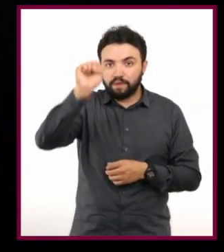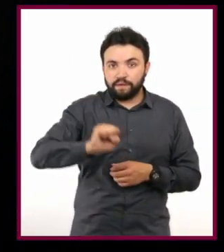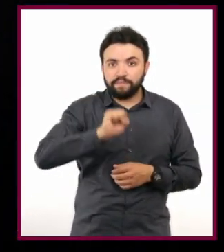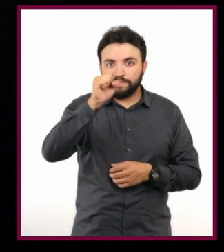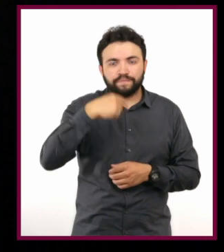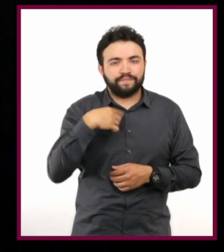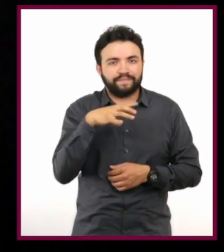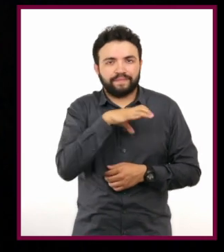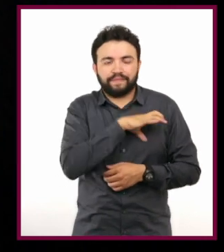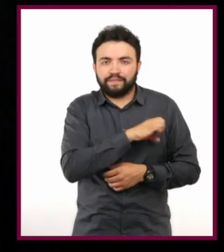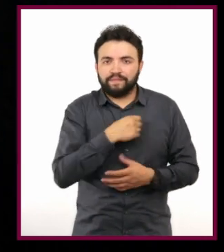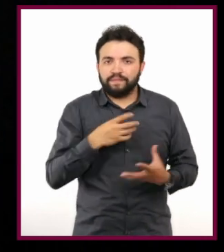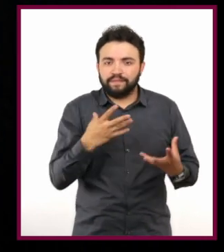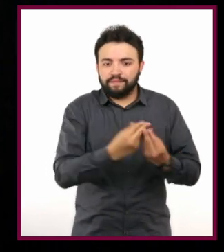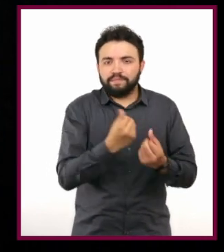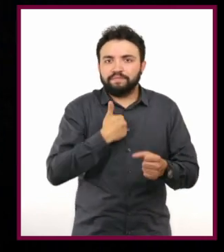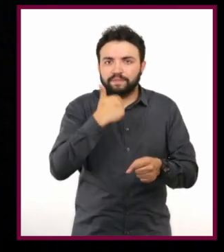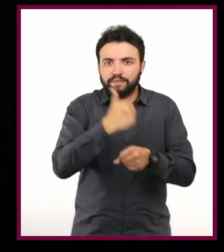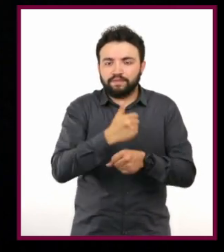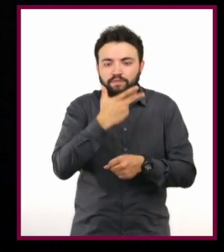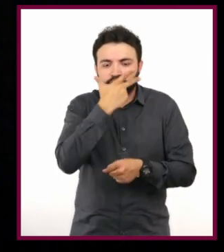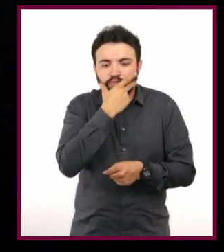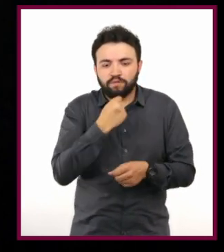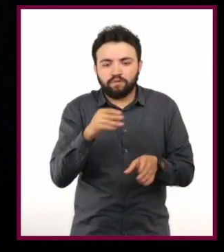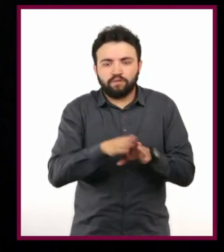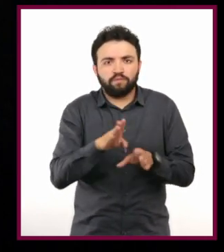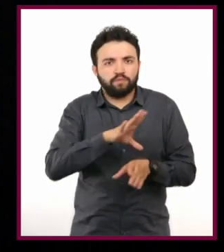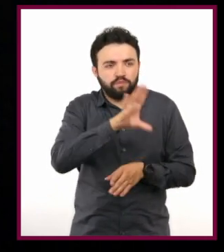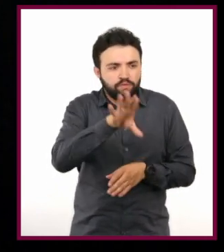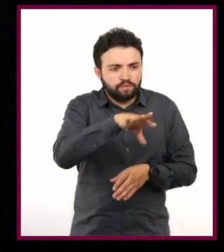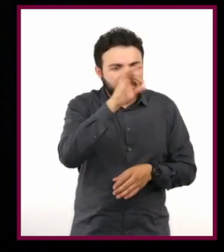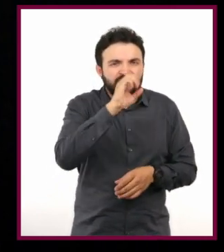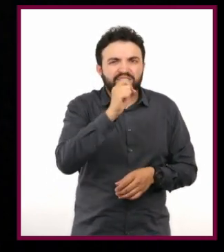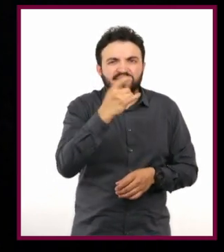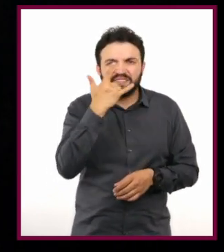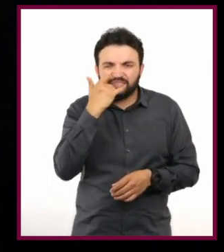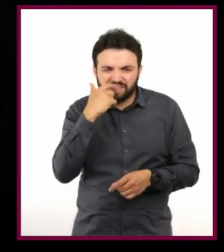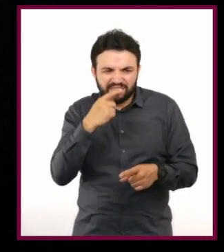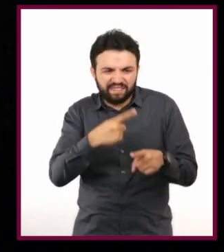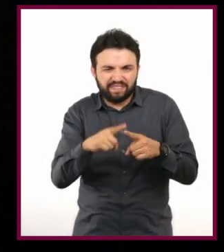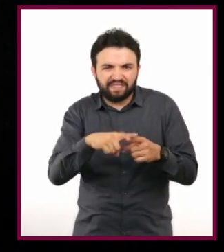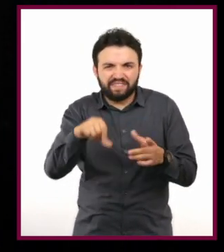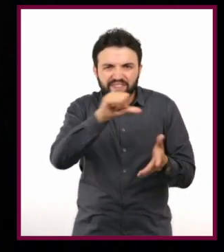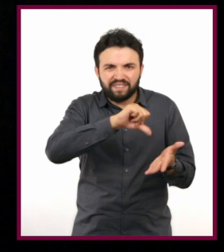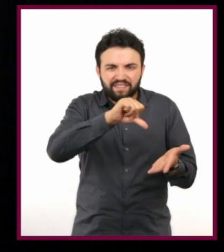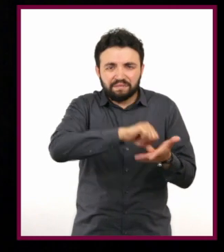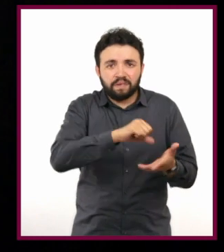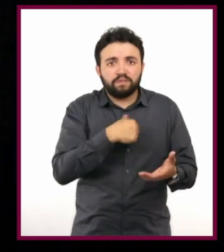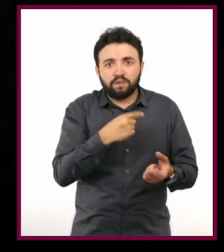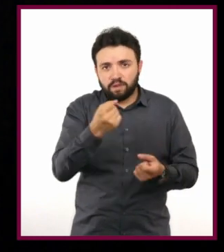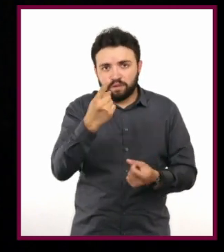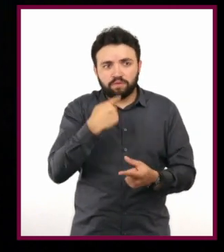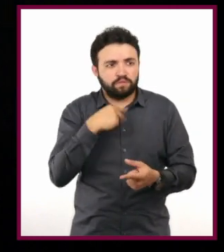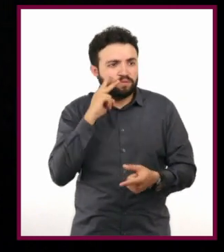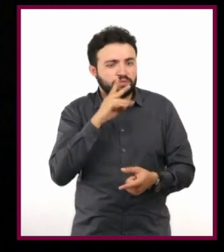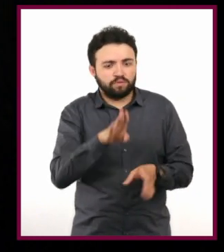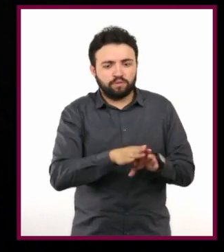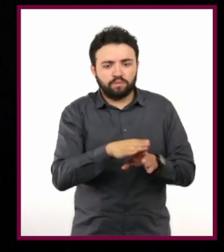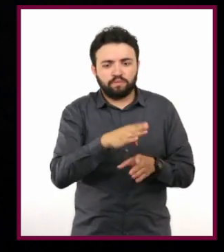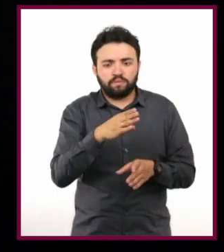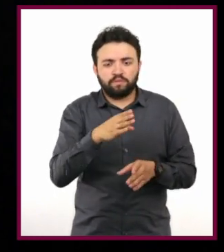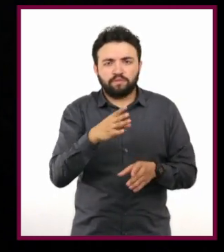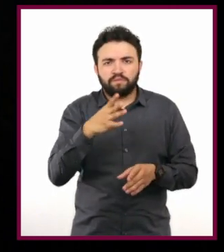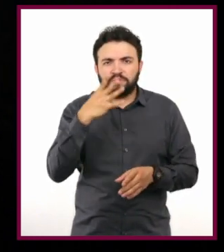Los sábados me encanta ir con mi abuelo a buscar rarezas a las librerías de viejo en el centro. Algunas veces encuentro algunas